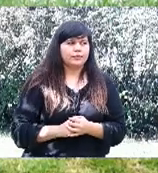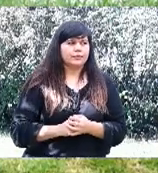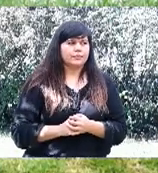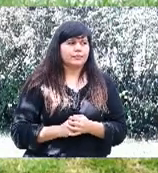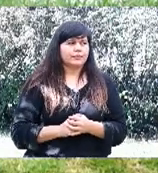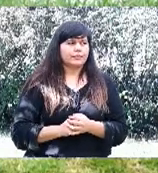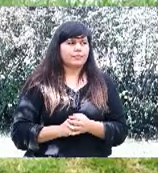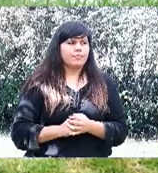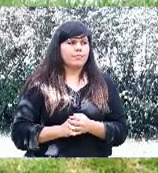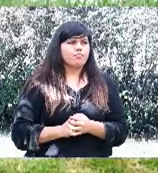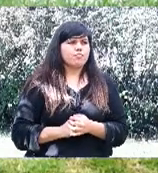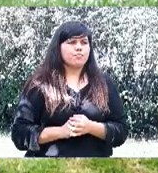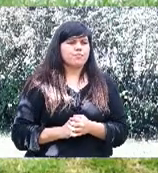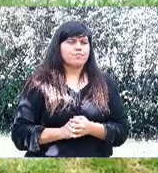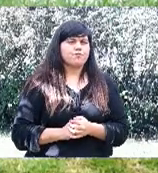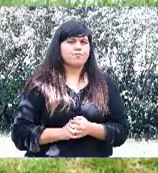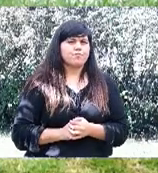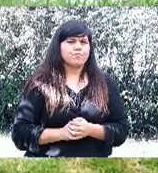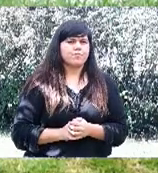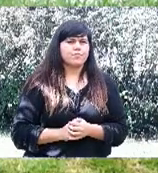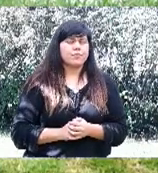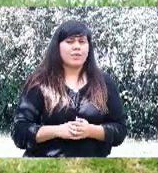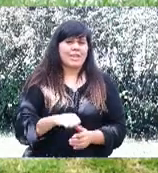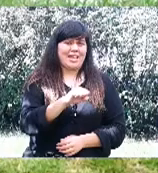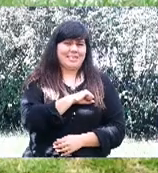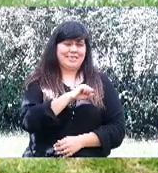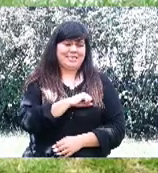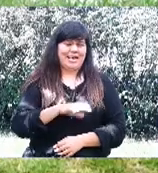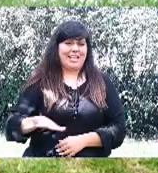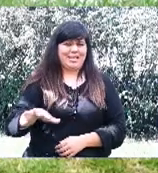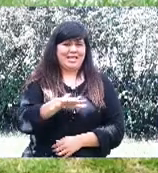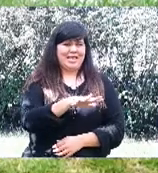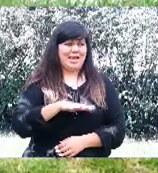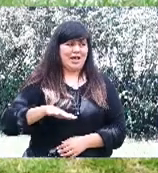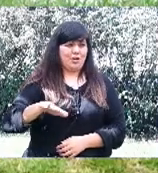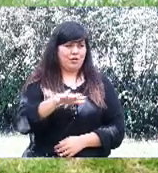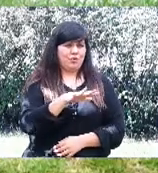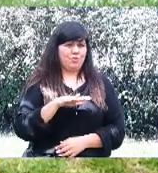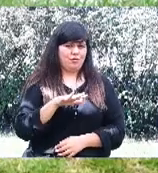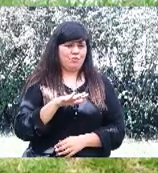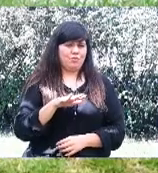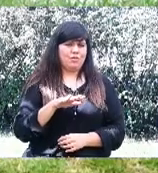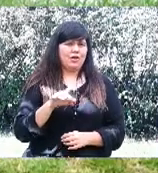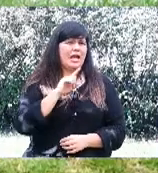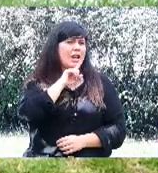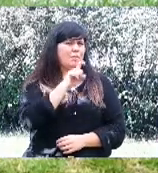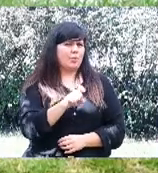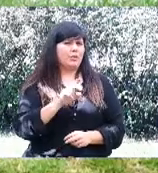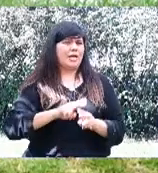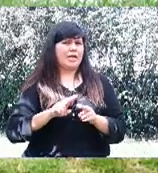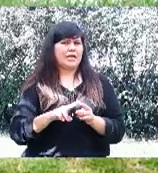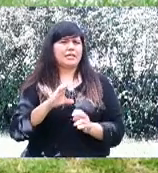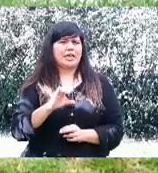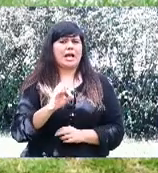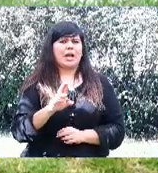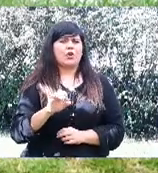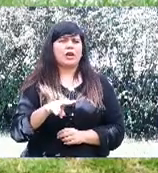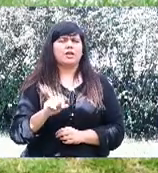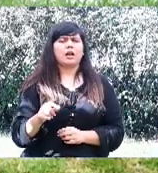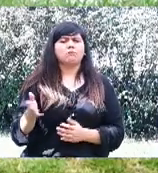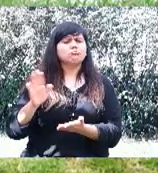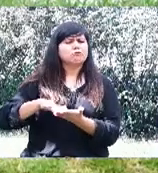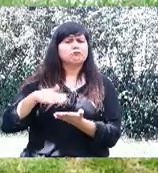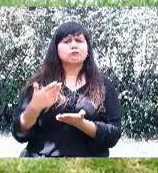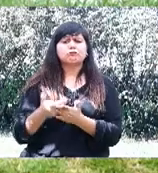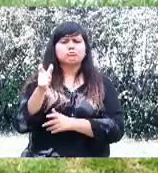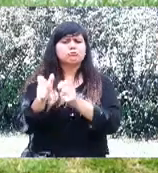e y y Santiago eh según la O sea en relación a la pregunta que hace Carolina de de Cuál es el estado en que